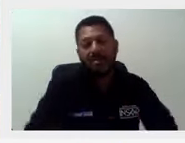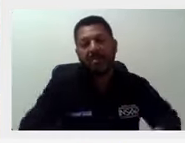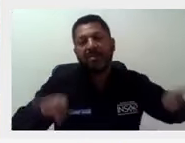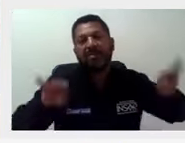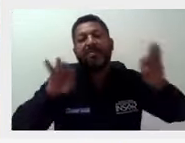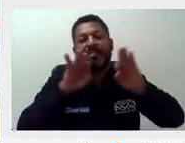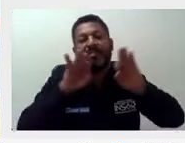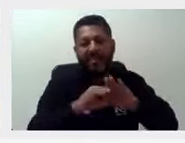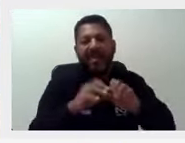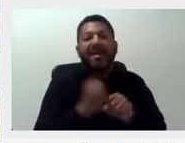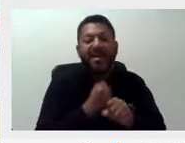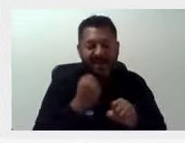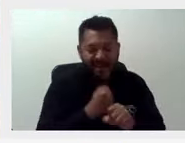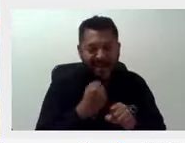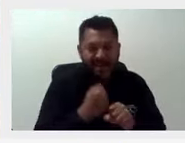más